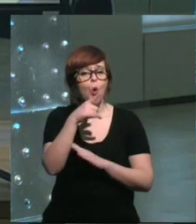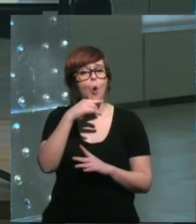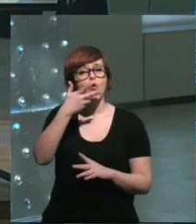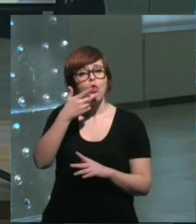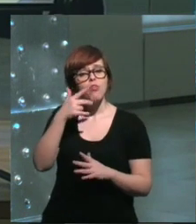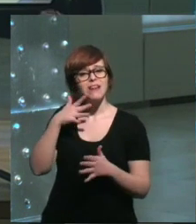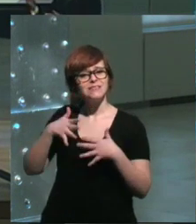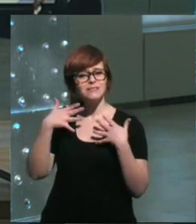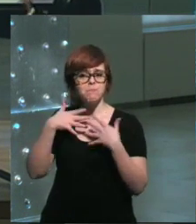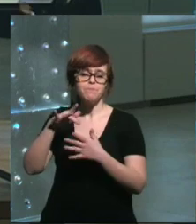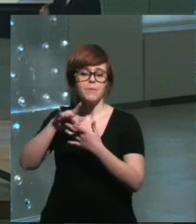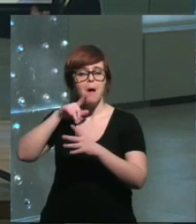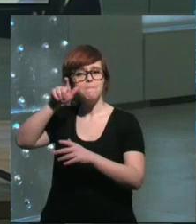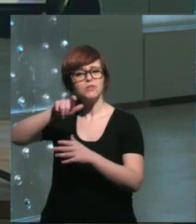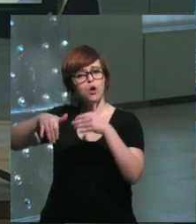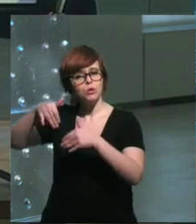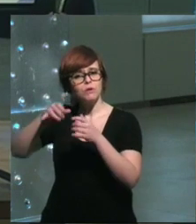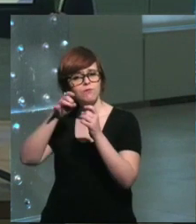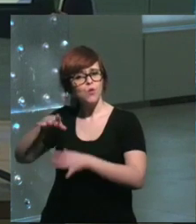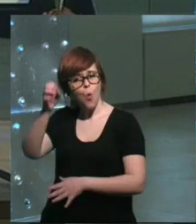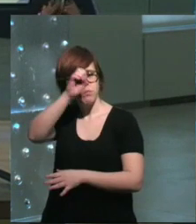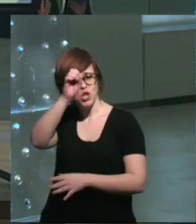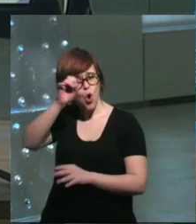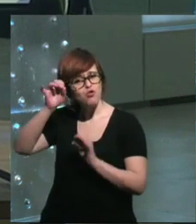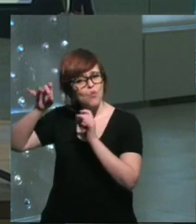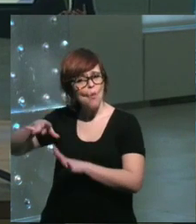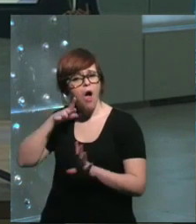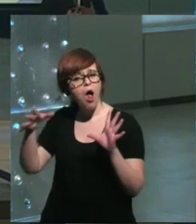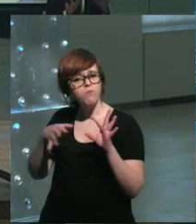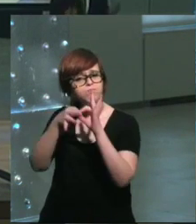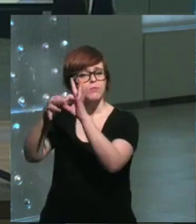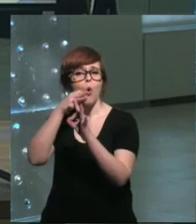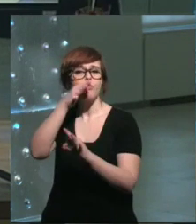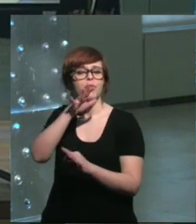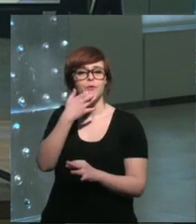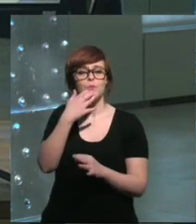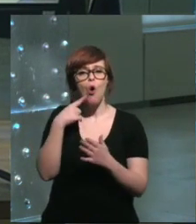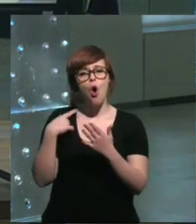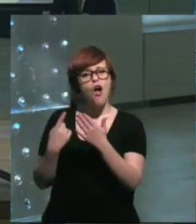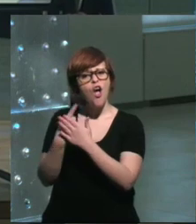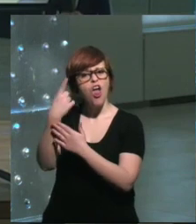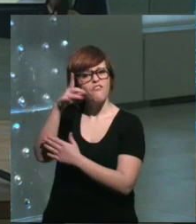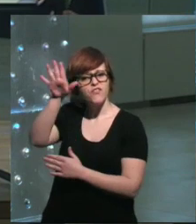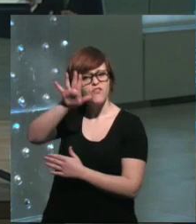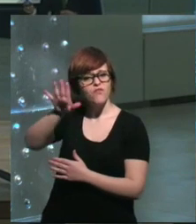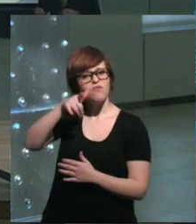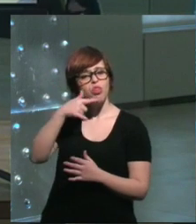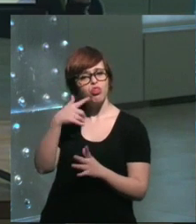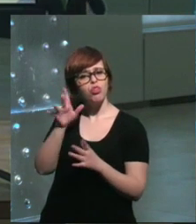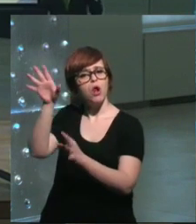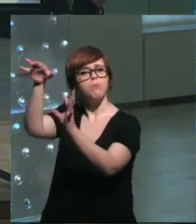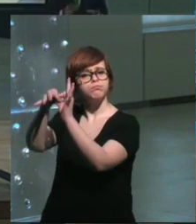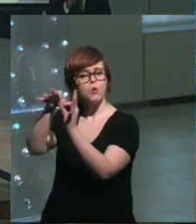mencionaré, encontrar y formar grupos por afinidad o geográficos o por intereses, enviar mensajes